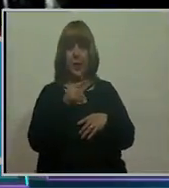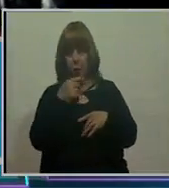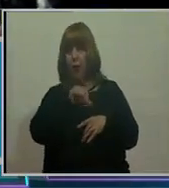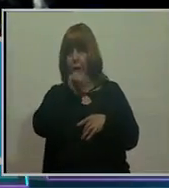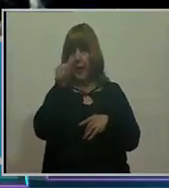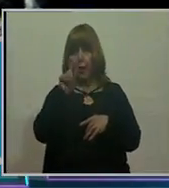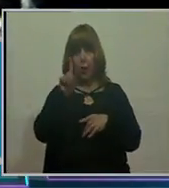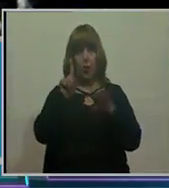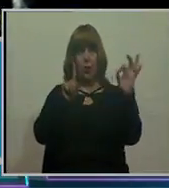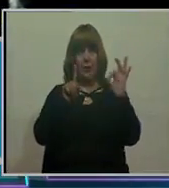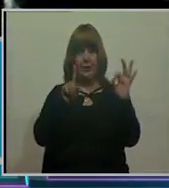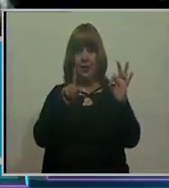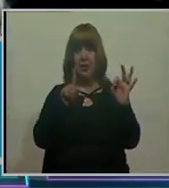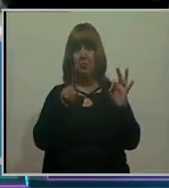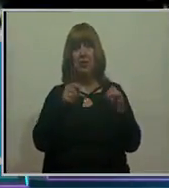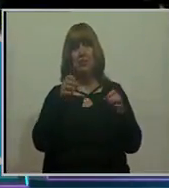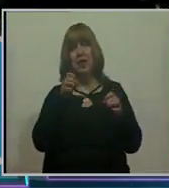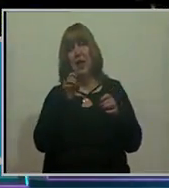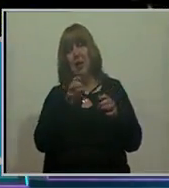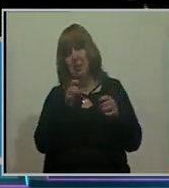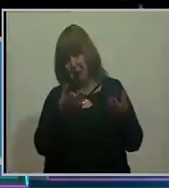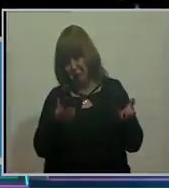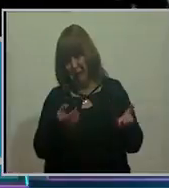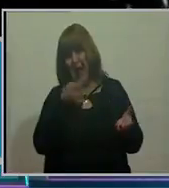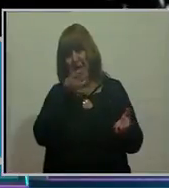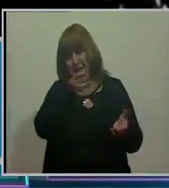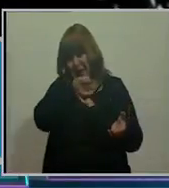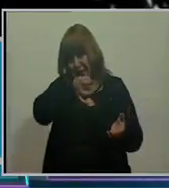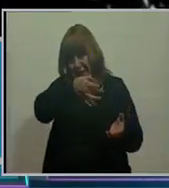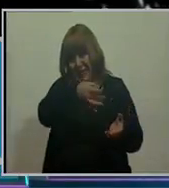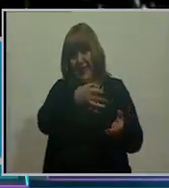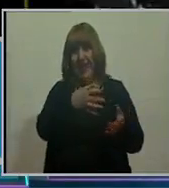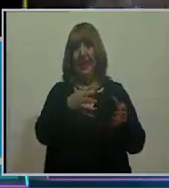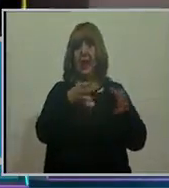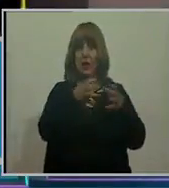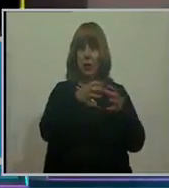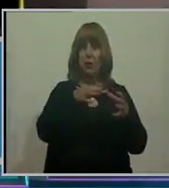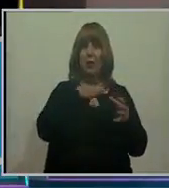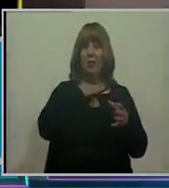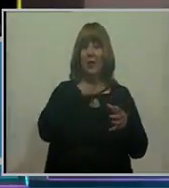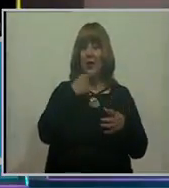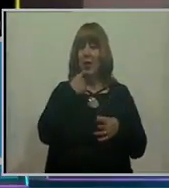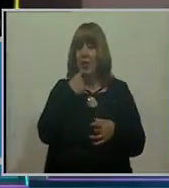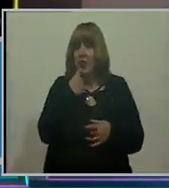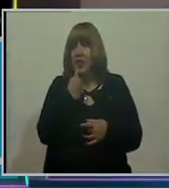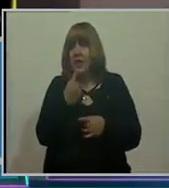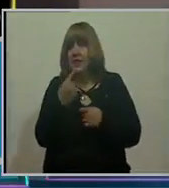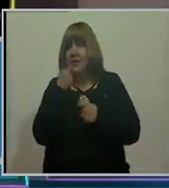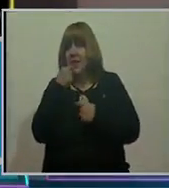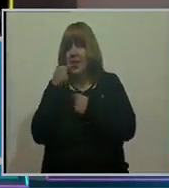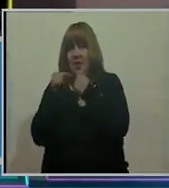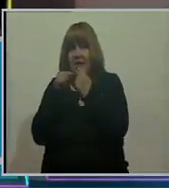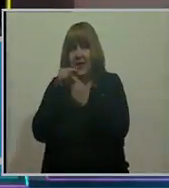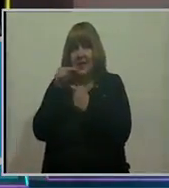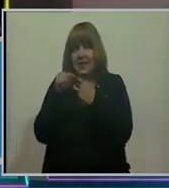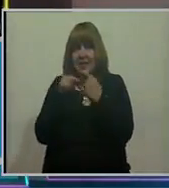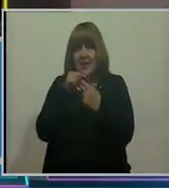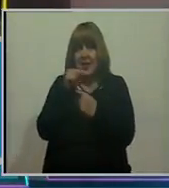Lo criticaron y mucho. Y dicen las malas lenguas, que tuvieron